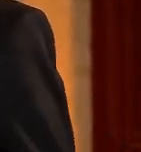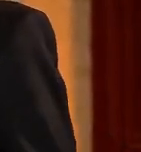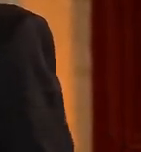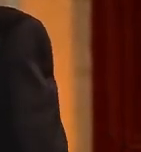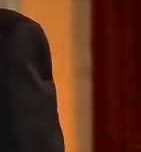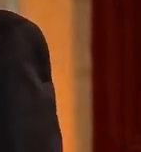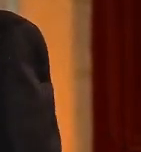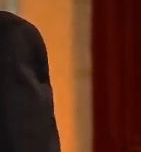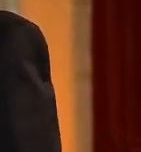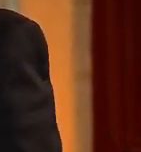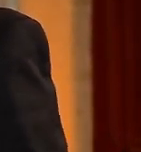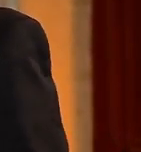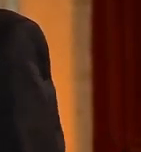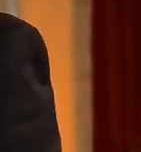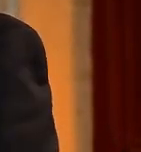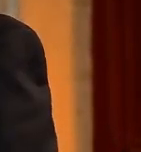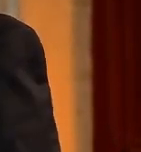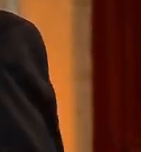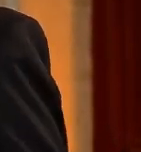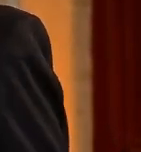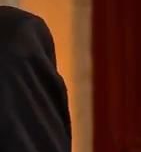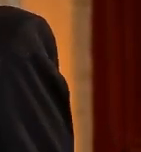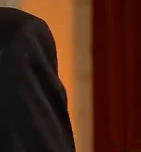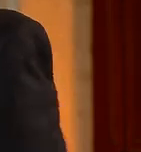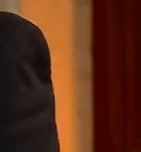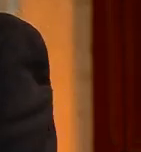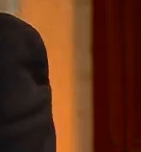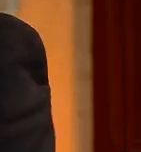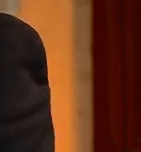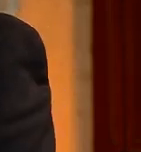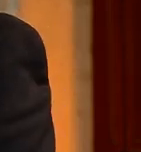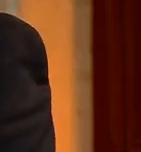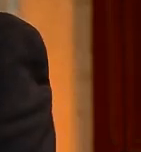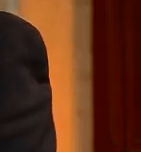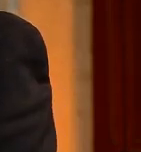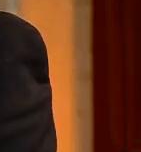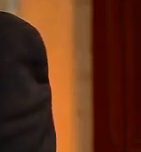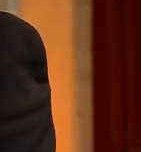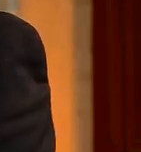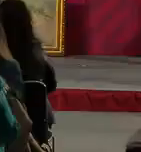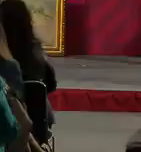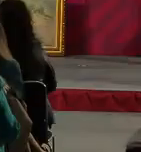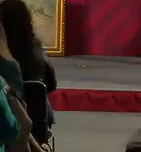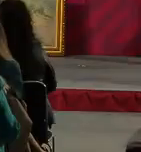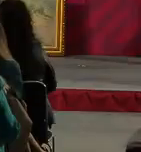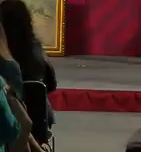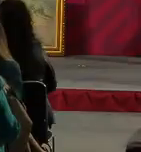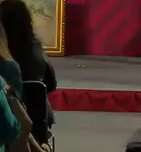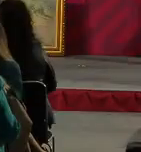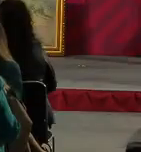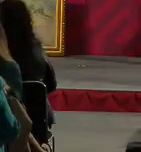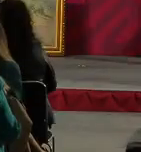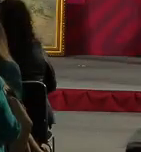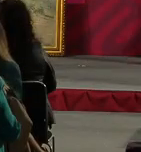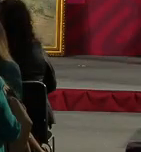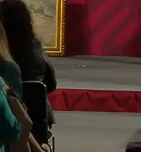arte, Silvio, el presidente, y yo,